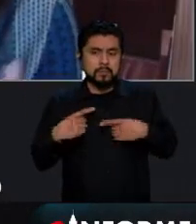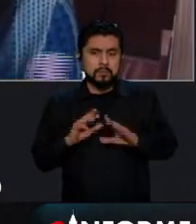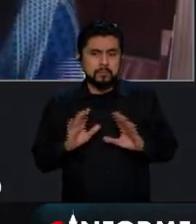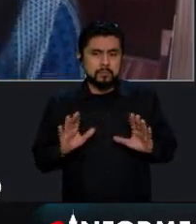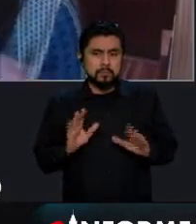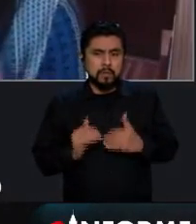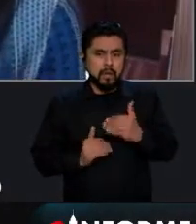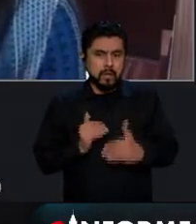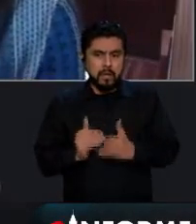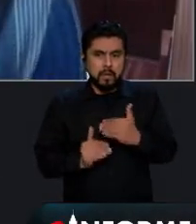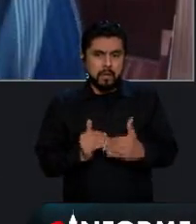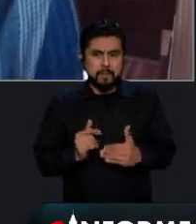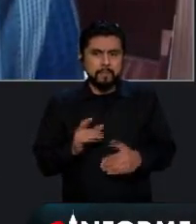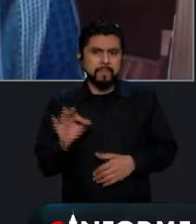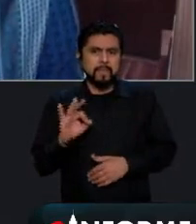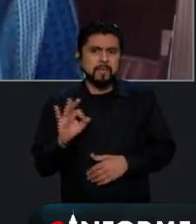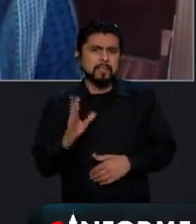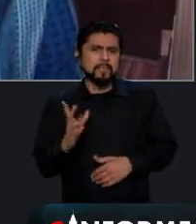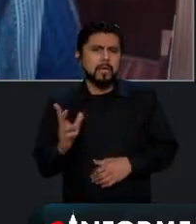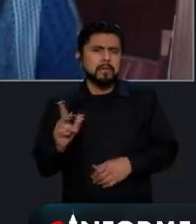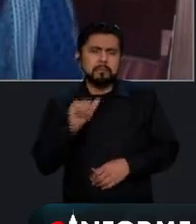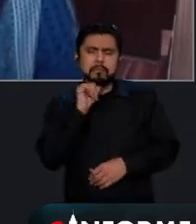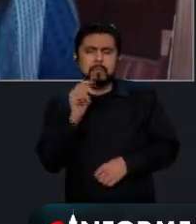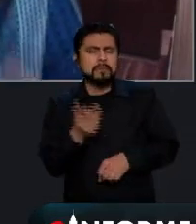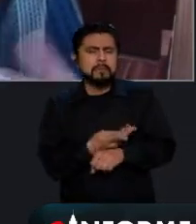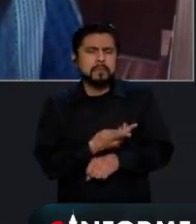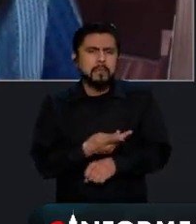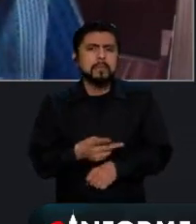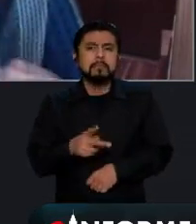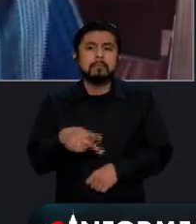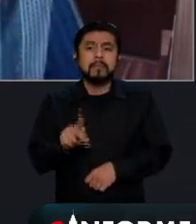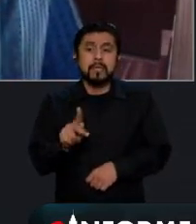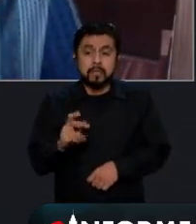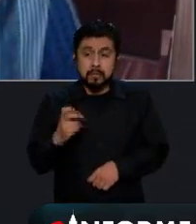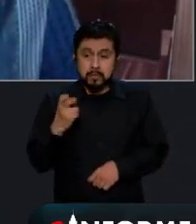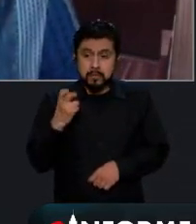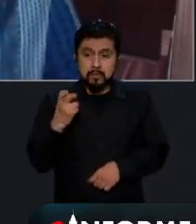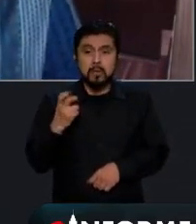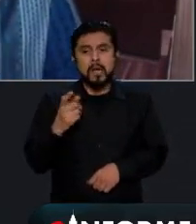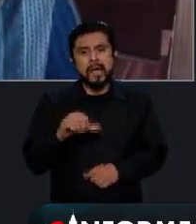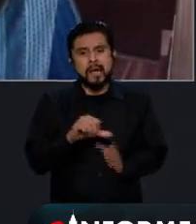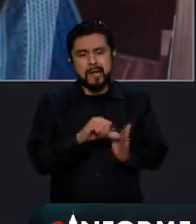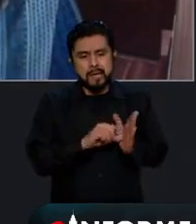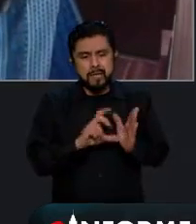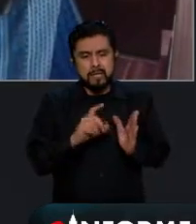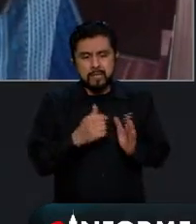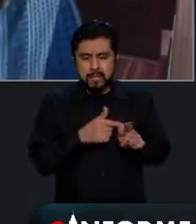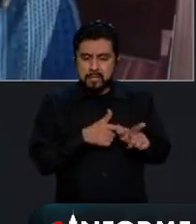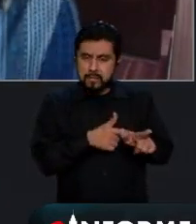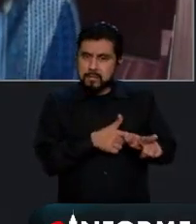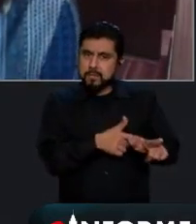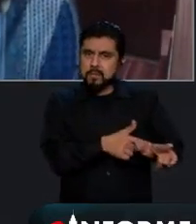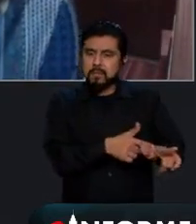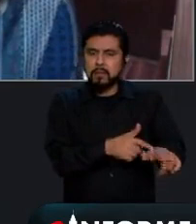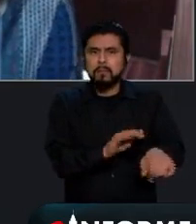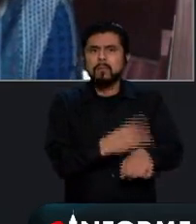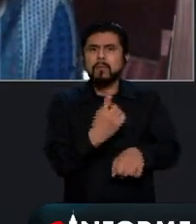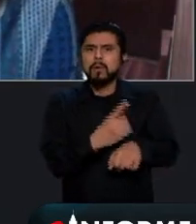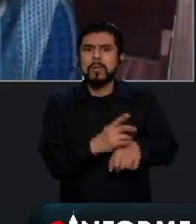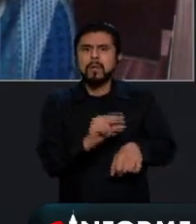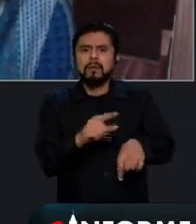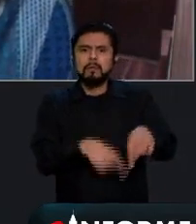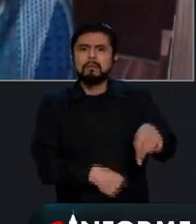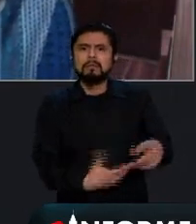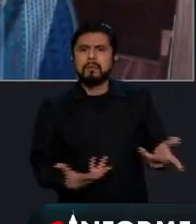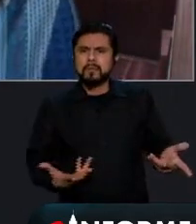cuentas puede no pasar nada y evidentemente es una simulación porque tampoco es cierto que